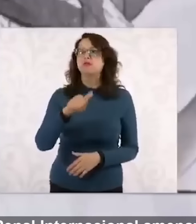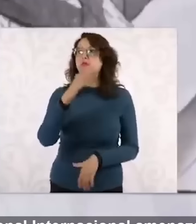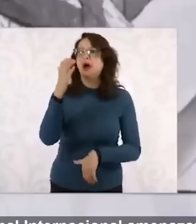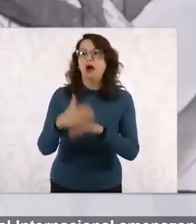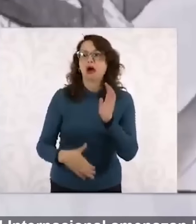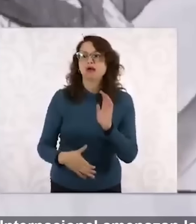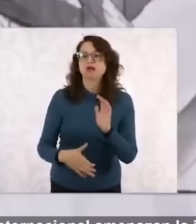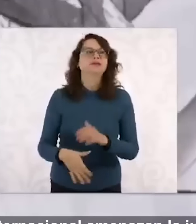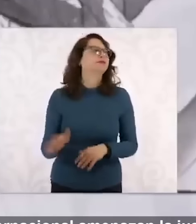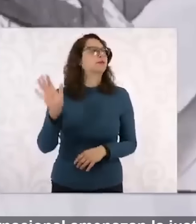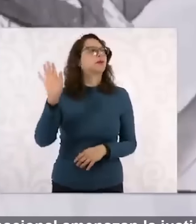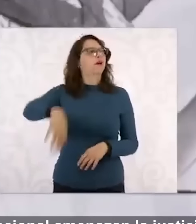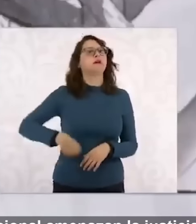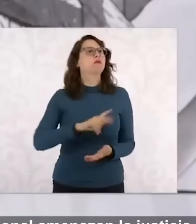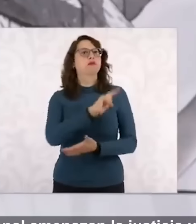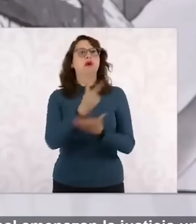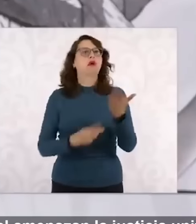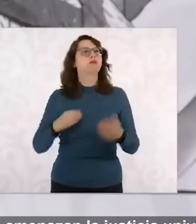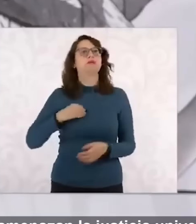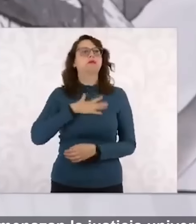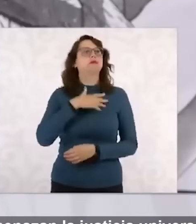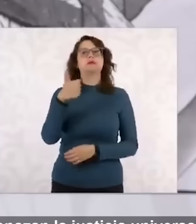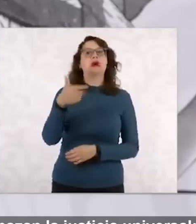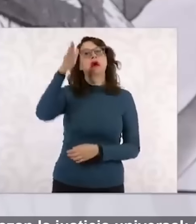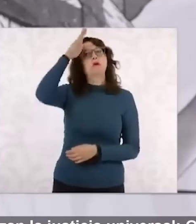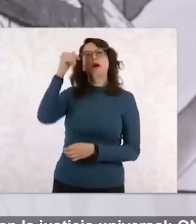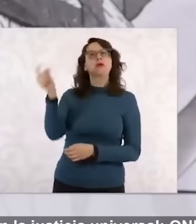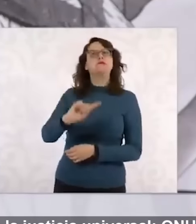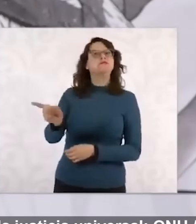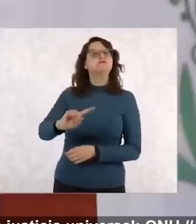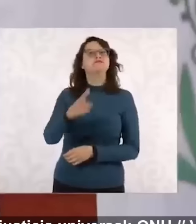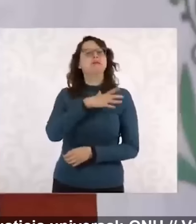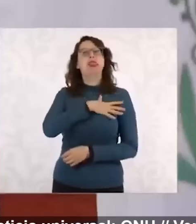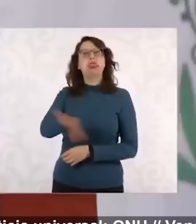nunca hemos estado de acuerdo con los programas de bienestar.